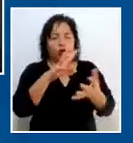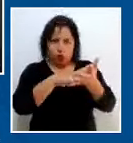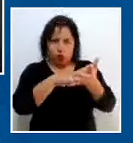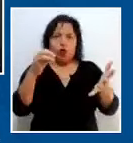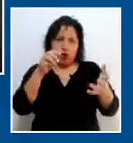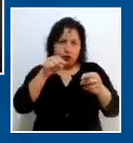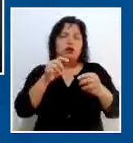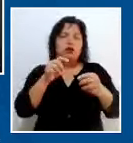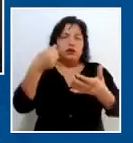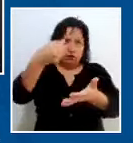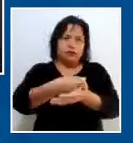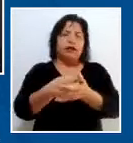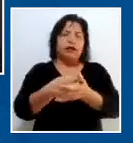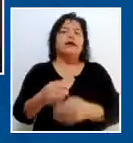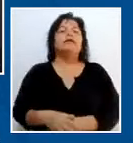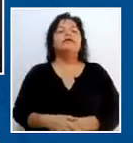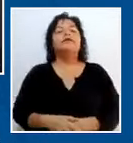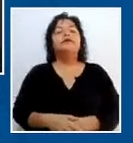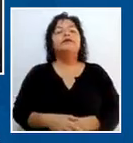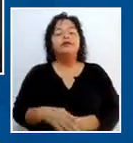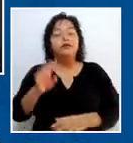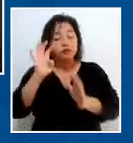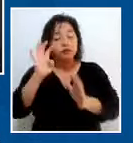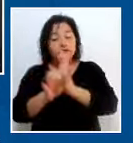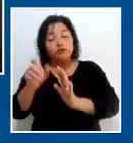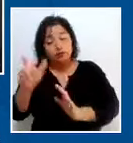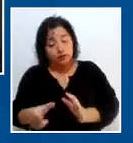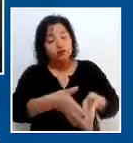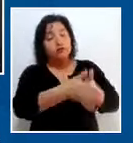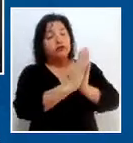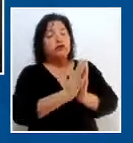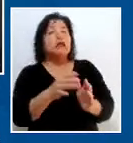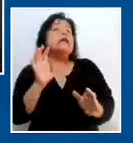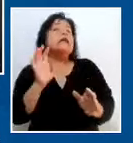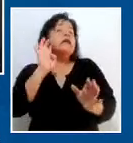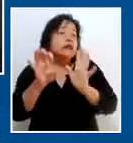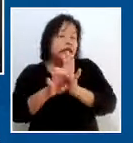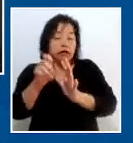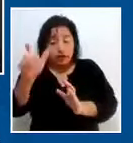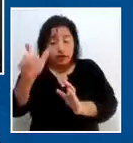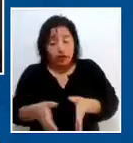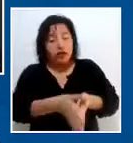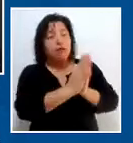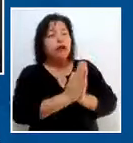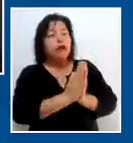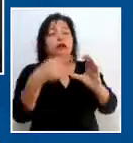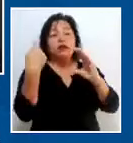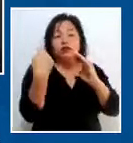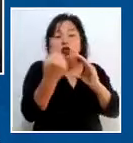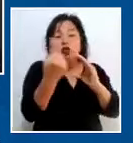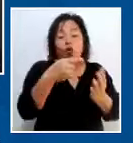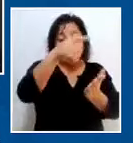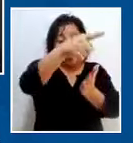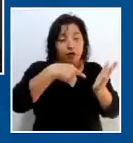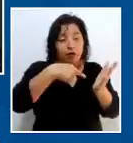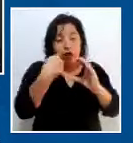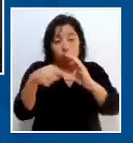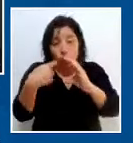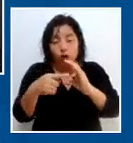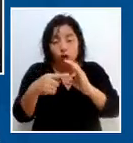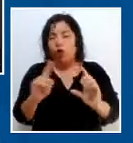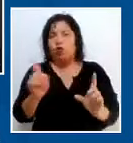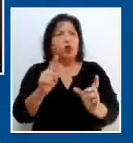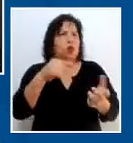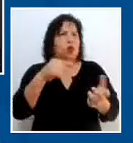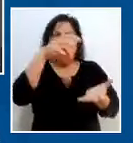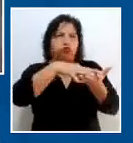esta ha sido solicitada por el ciudadano. Si pide, por ejemplo, información mediante correo electrónico, ahí no hay ningún tipo de reproducción, entonces